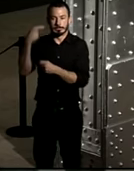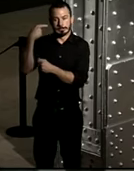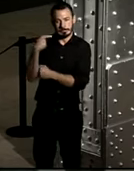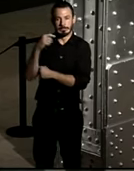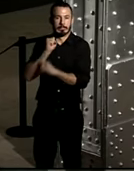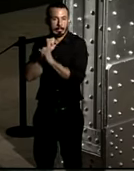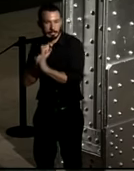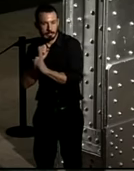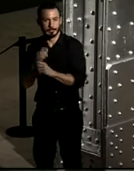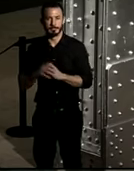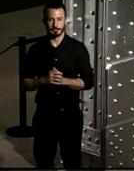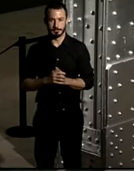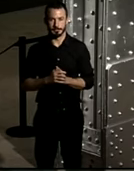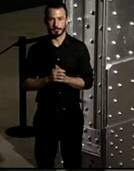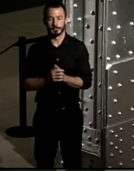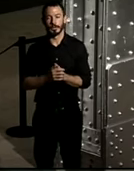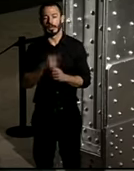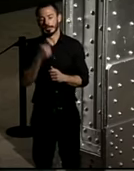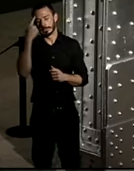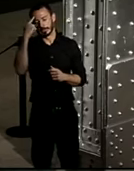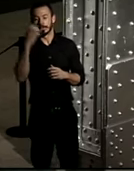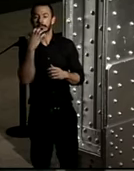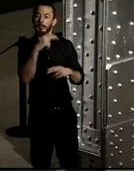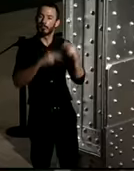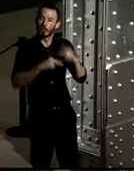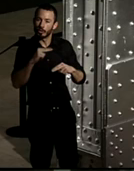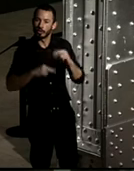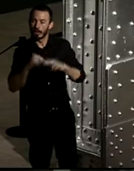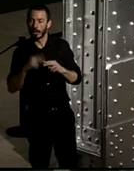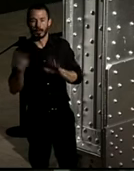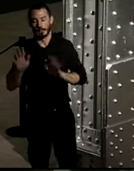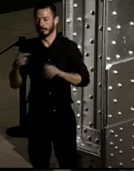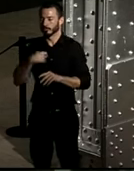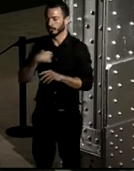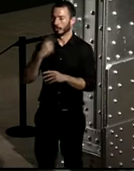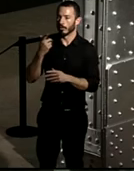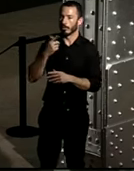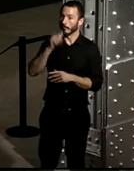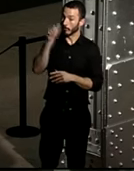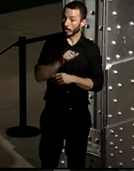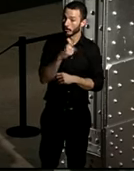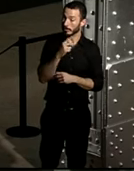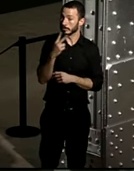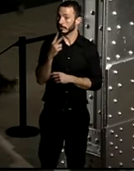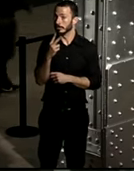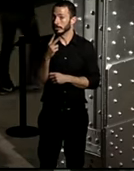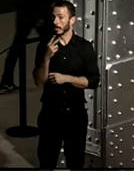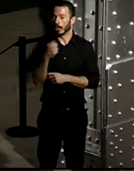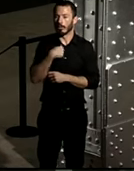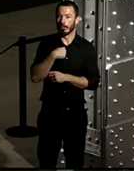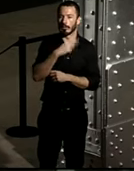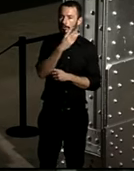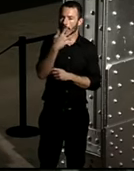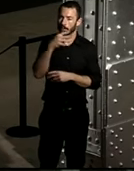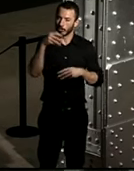sé. No sabes si van a montaje. Es que yo lo que sí más o menos, yo las 2 primeras películas las hice en negativo, en 35. Esta